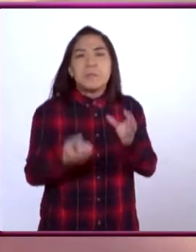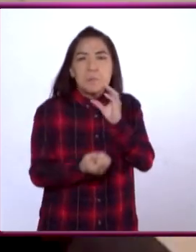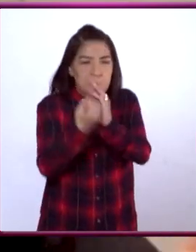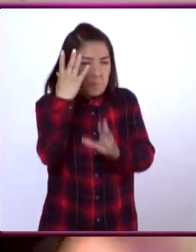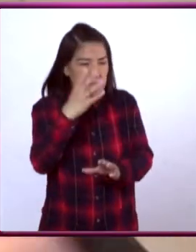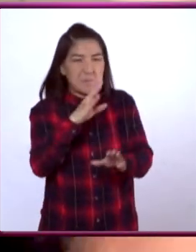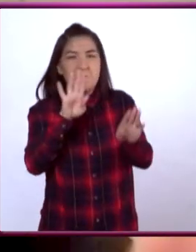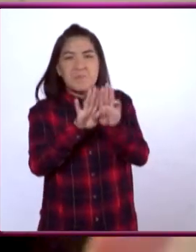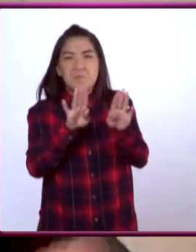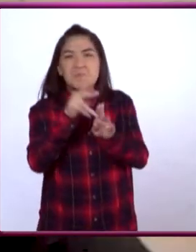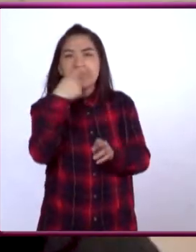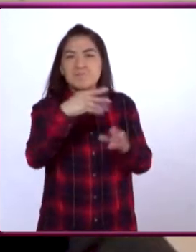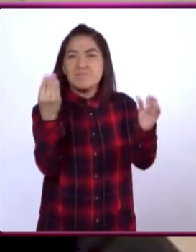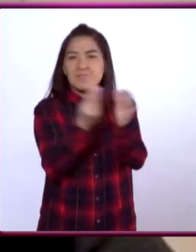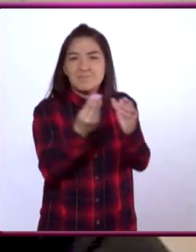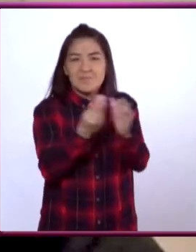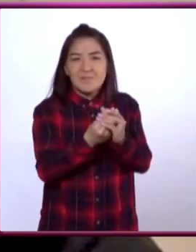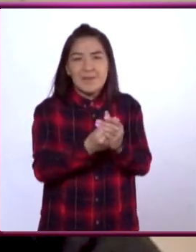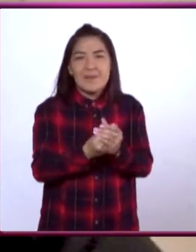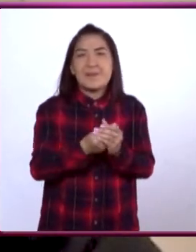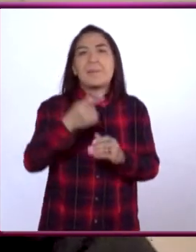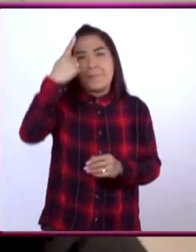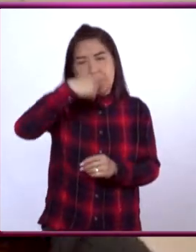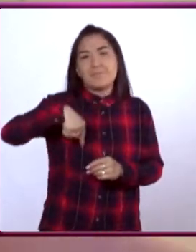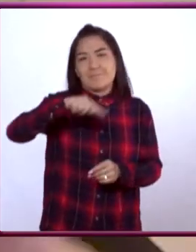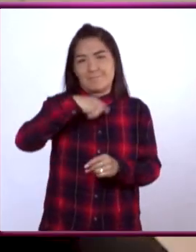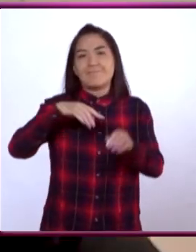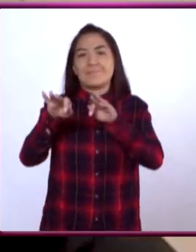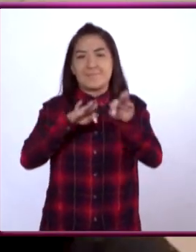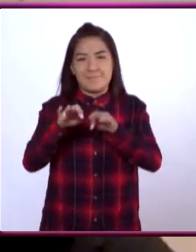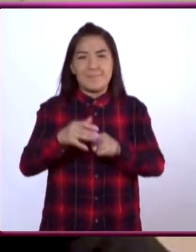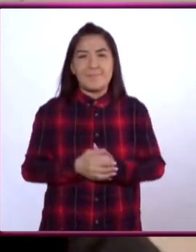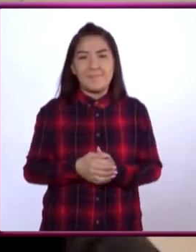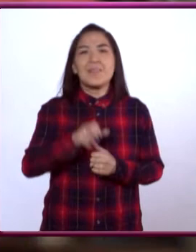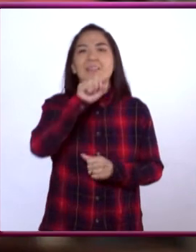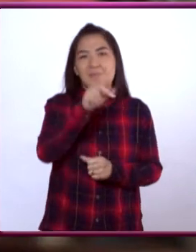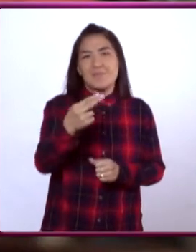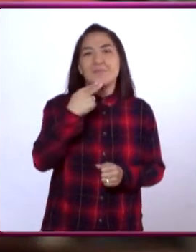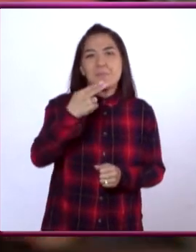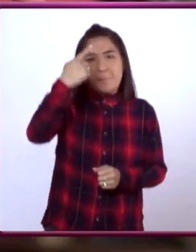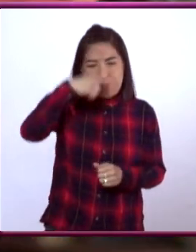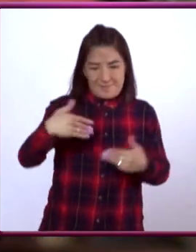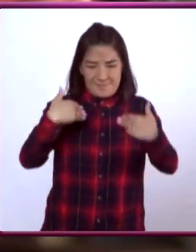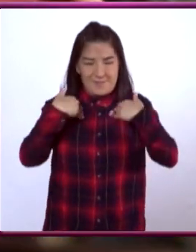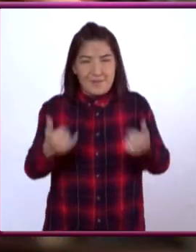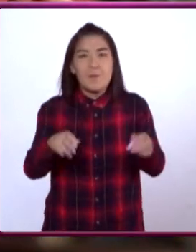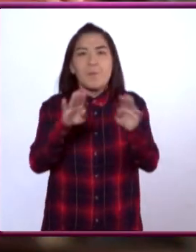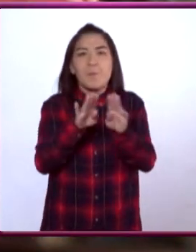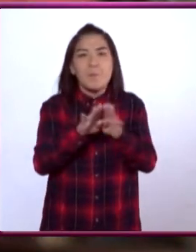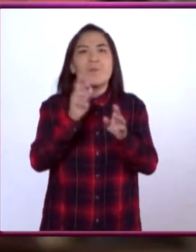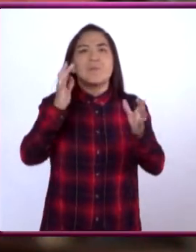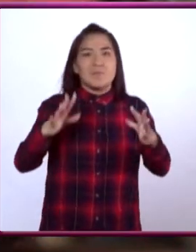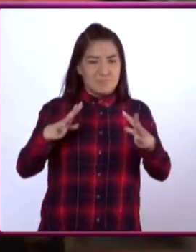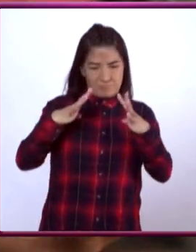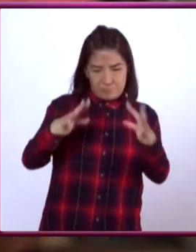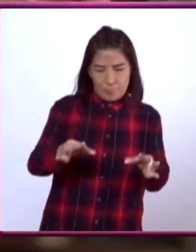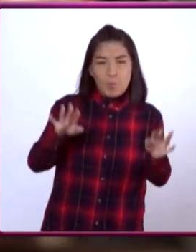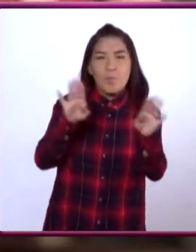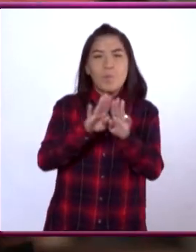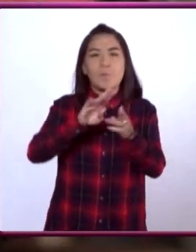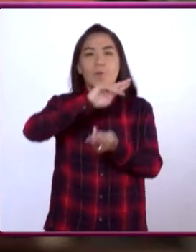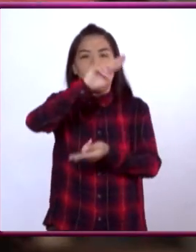algún proceso nuevo que aún no hemos descubierto, es parte fundamental de lo que hacemos. Claro, y nos sirve mucho también como para entender el origen